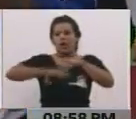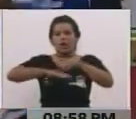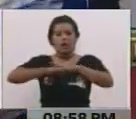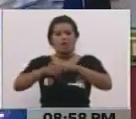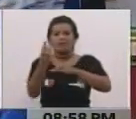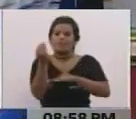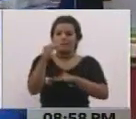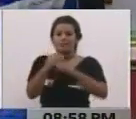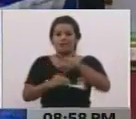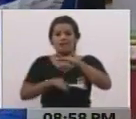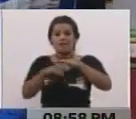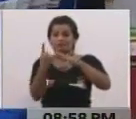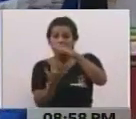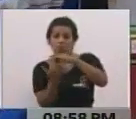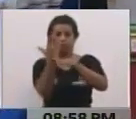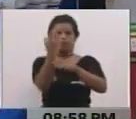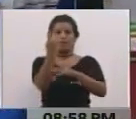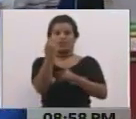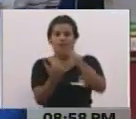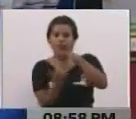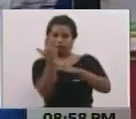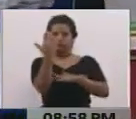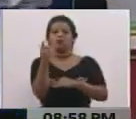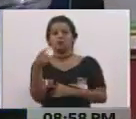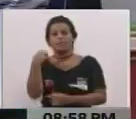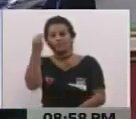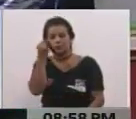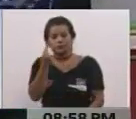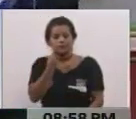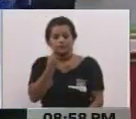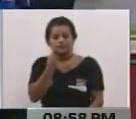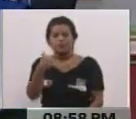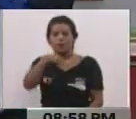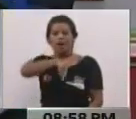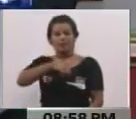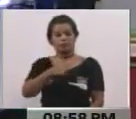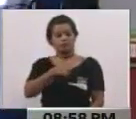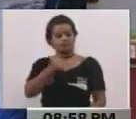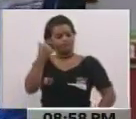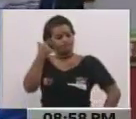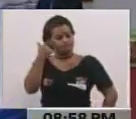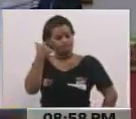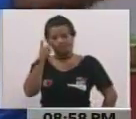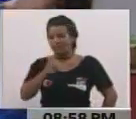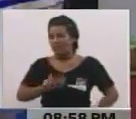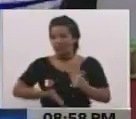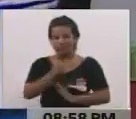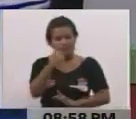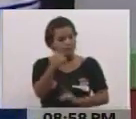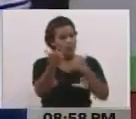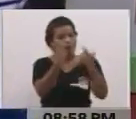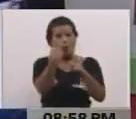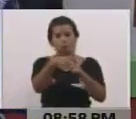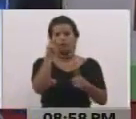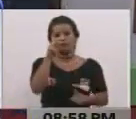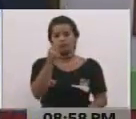potencial. Más allá. Entonces, eso fue, mi corazón me decía que tenía que ir. Siempre, mi entrenador siempre me ha dicho